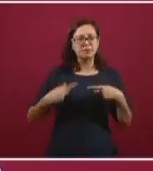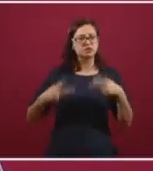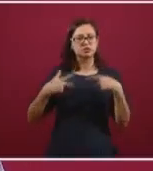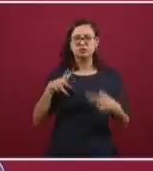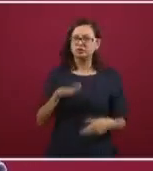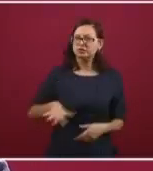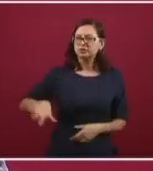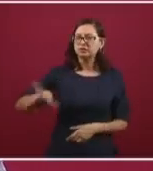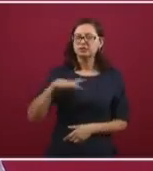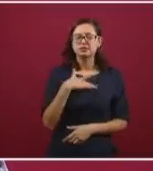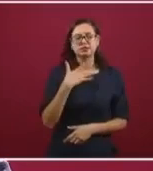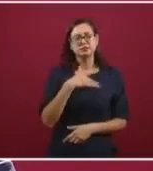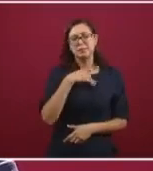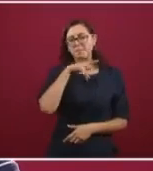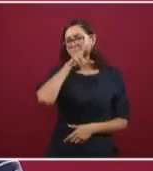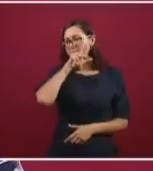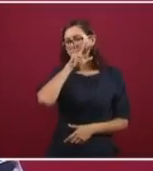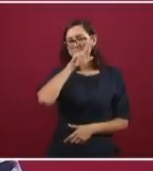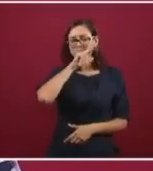es